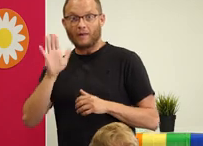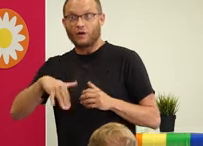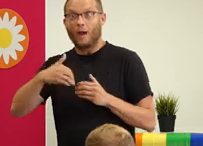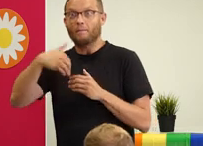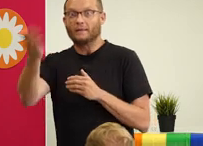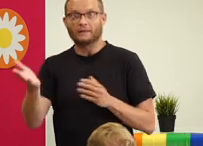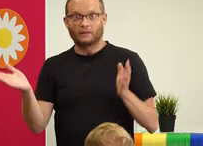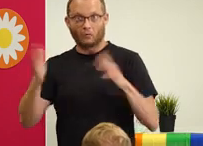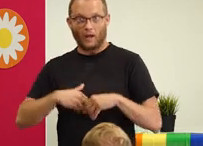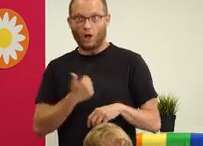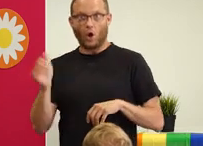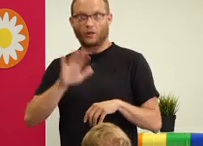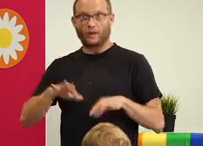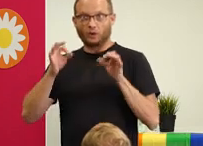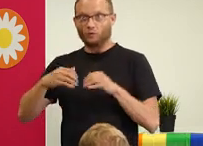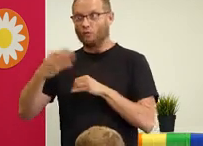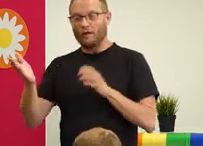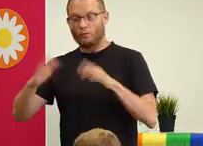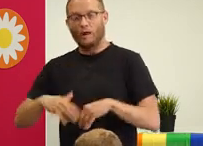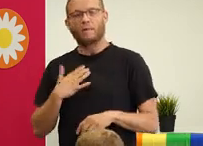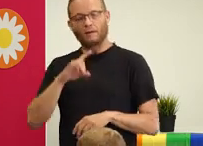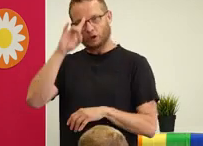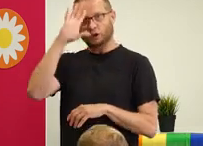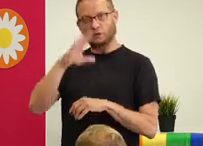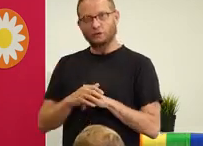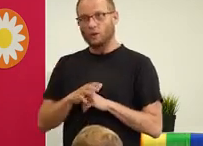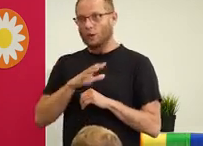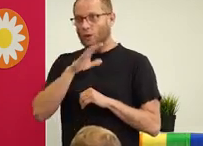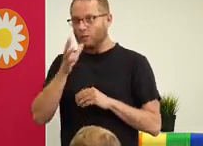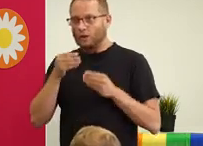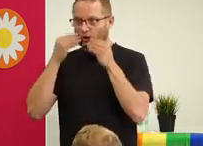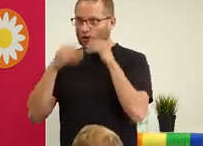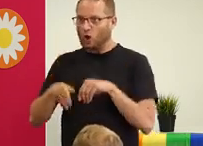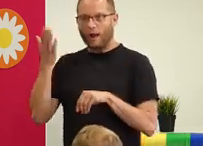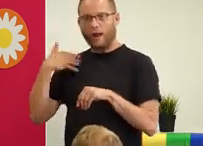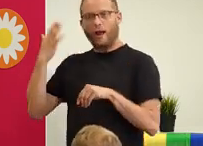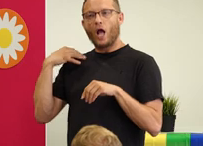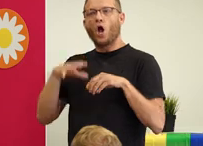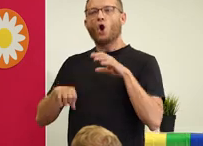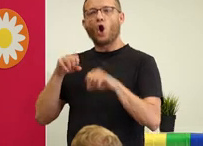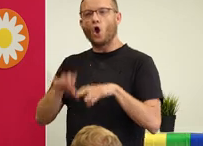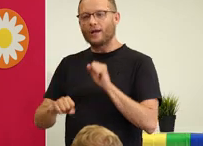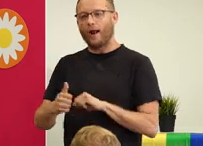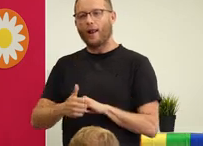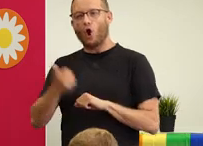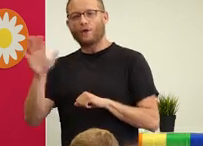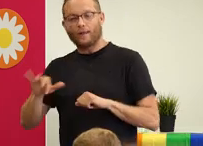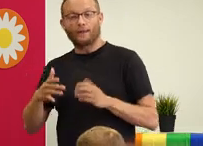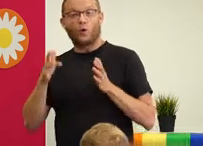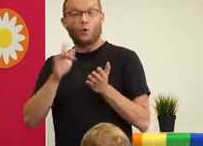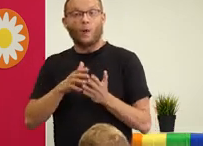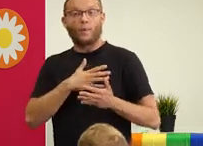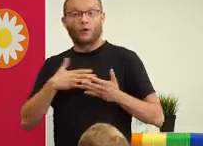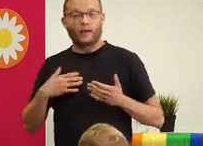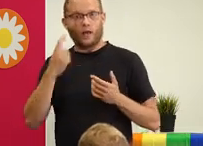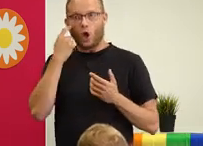allá del occidente. Me sorprende por la gran historia colonial que lleva el occidente, ¿no? Porque cuando quiere puede abrir